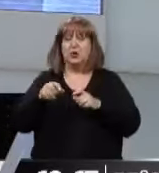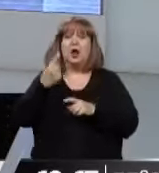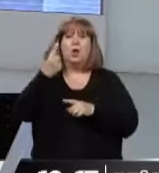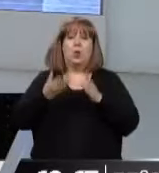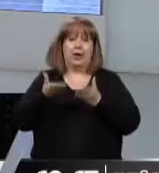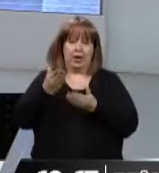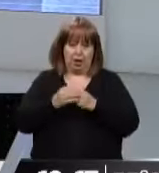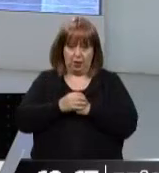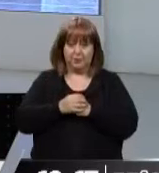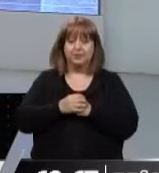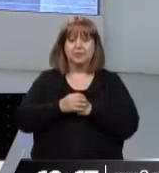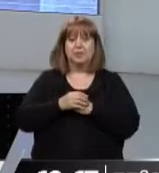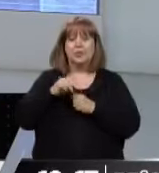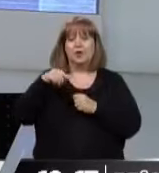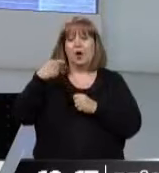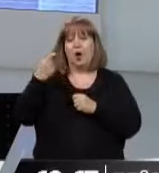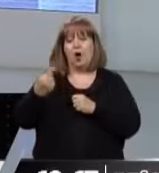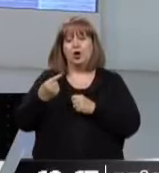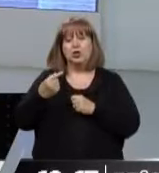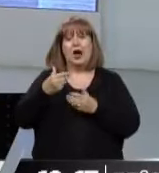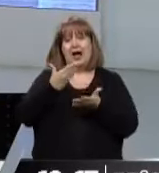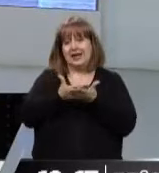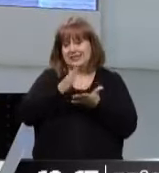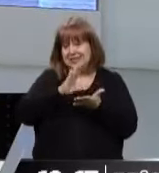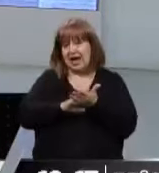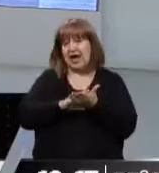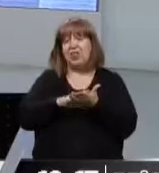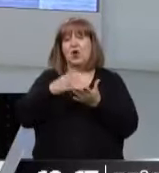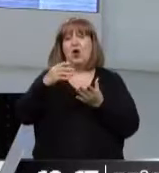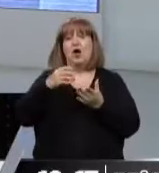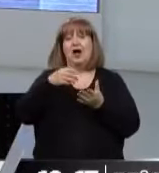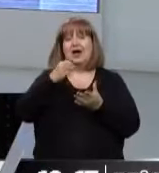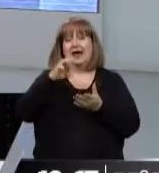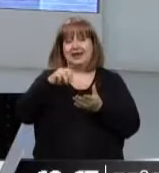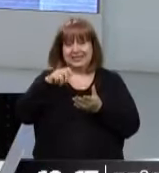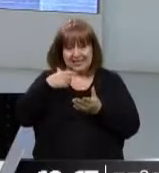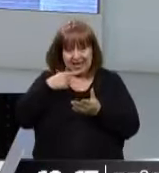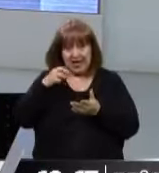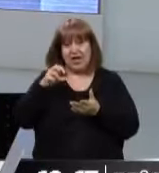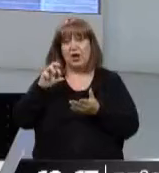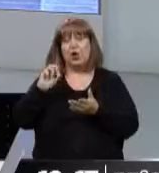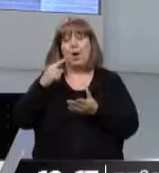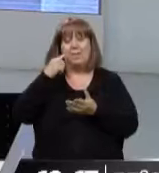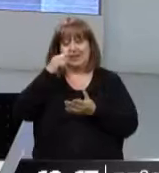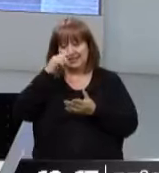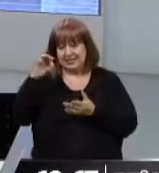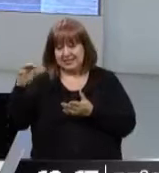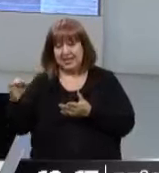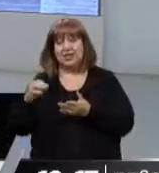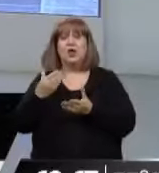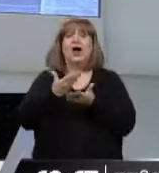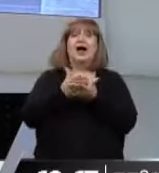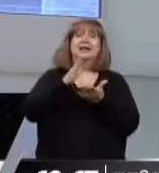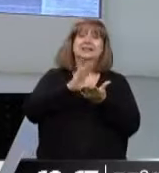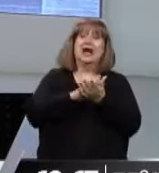precios, 2.000 pesos el kilo de estos cortes. Asado del carnicero, tapa de asado, 1.700 pesos.